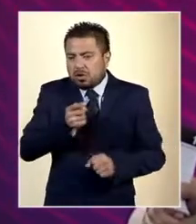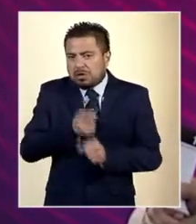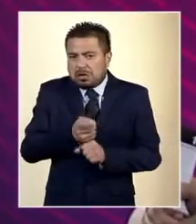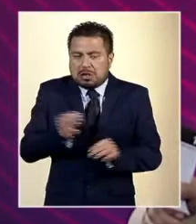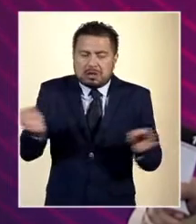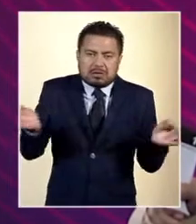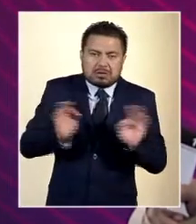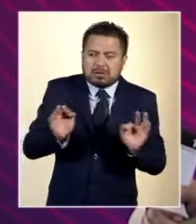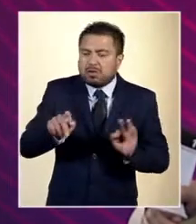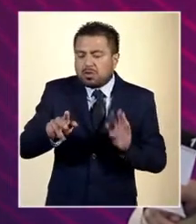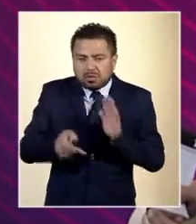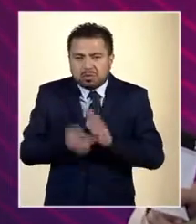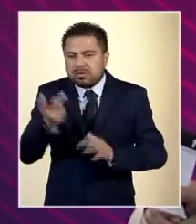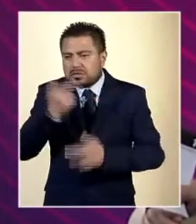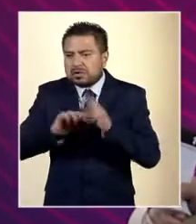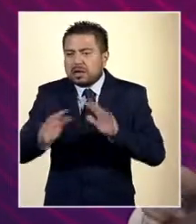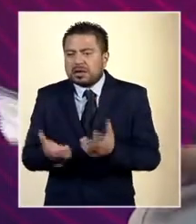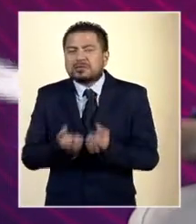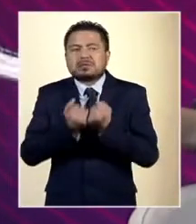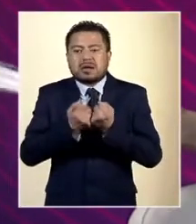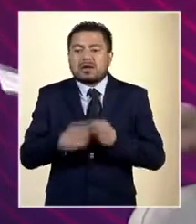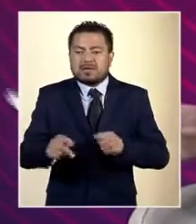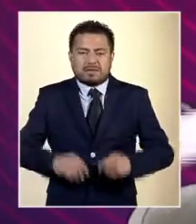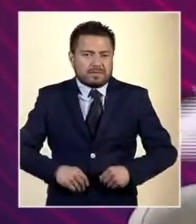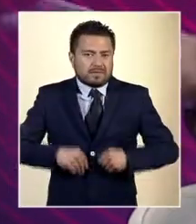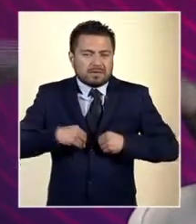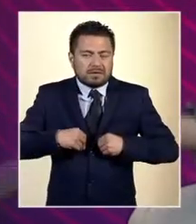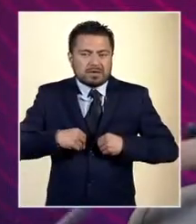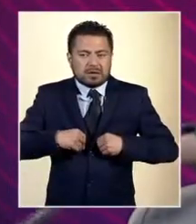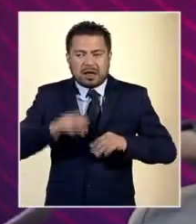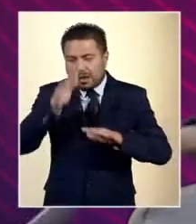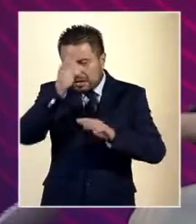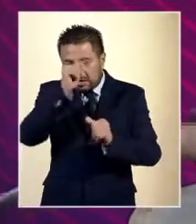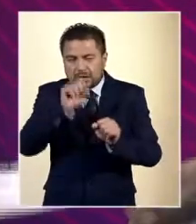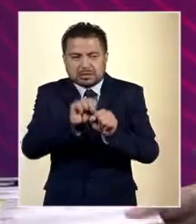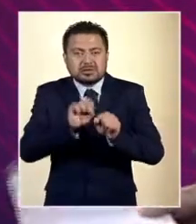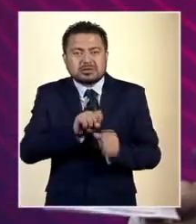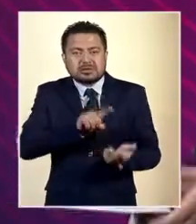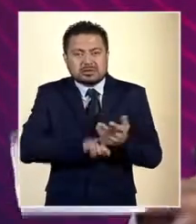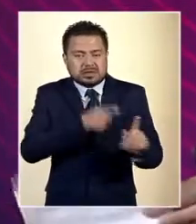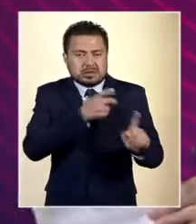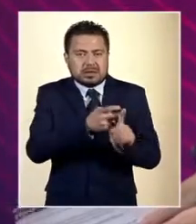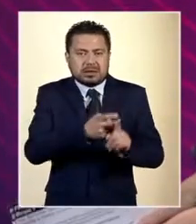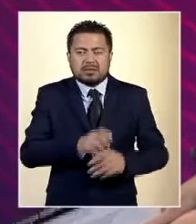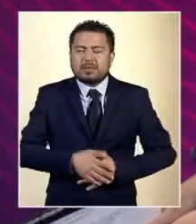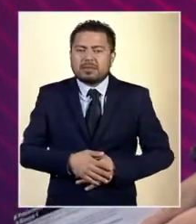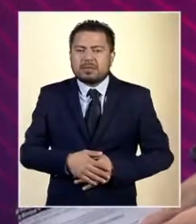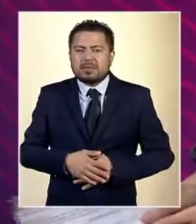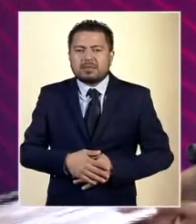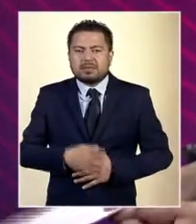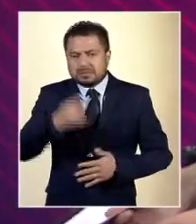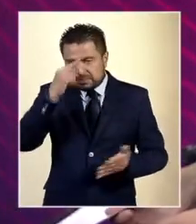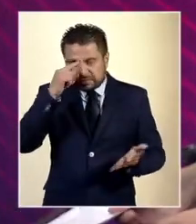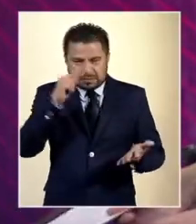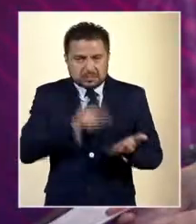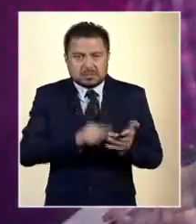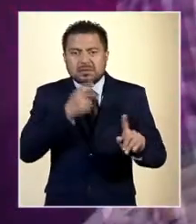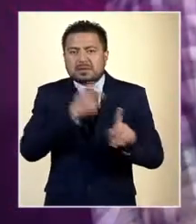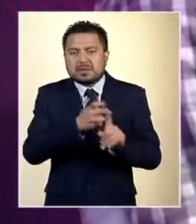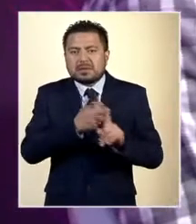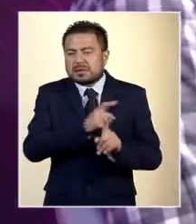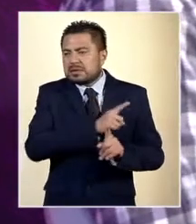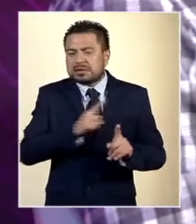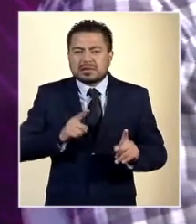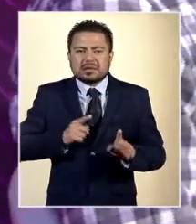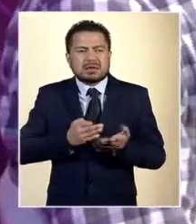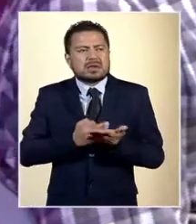posibilidades retomar una vida, digamos, pues de acuerdo con este sistema? Pues creo que ahí tendremos también que